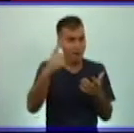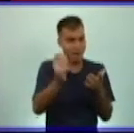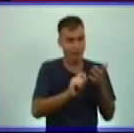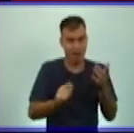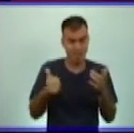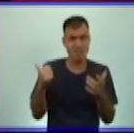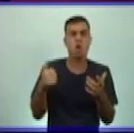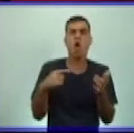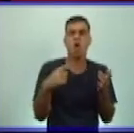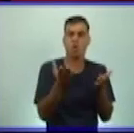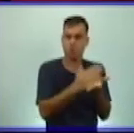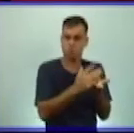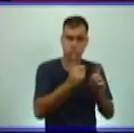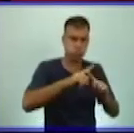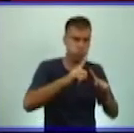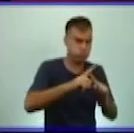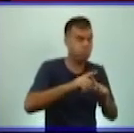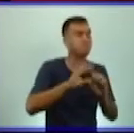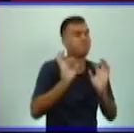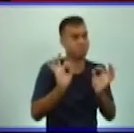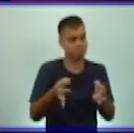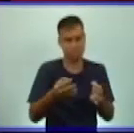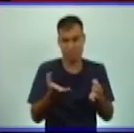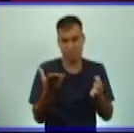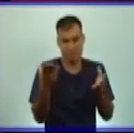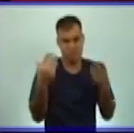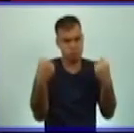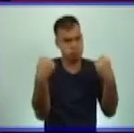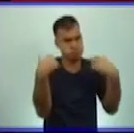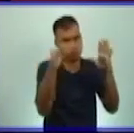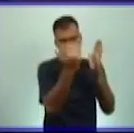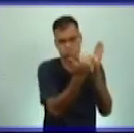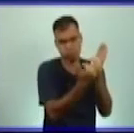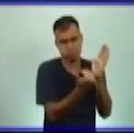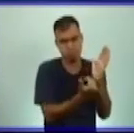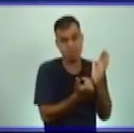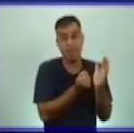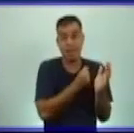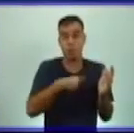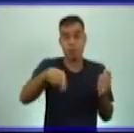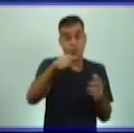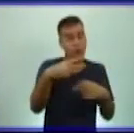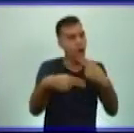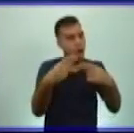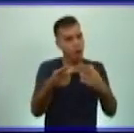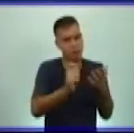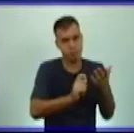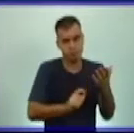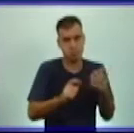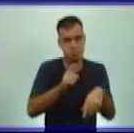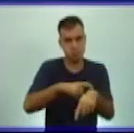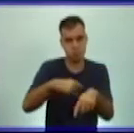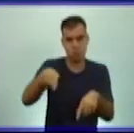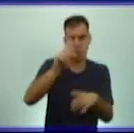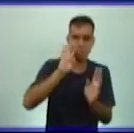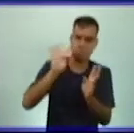el libro de texto y queremos que ustedes los resuelvan. Les doy unos minutos para que miren el ejercicio.